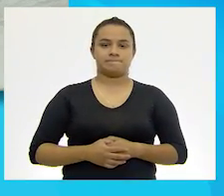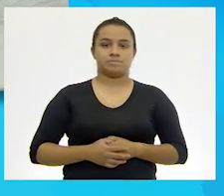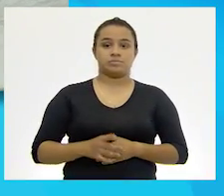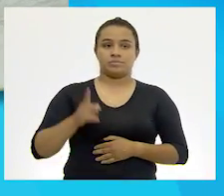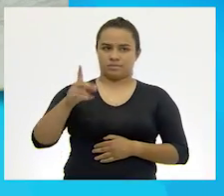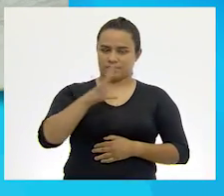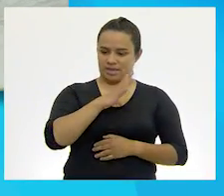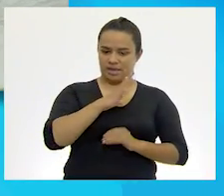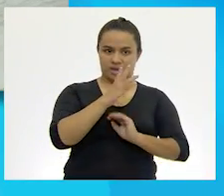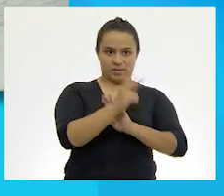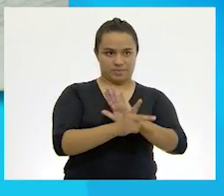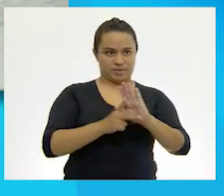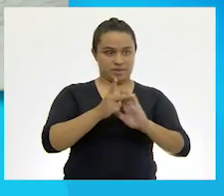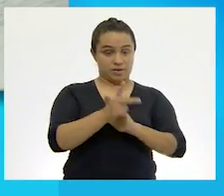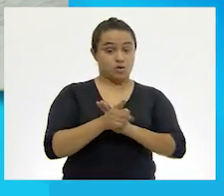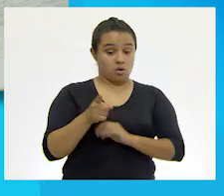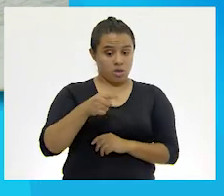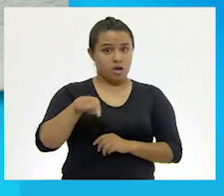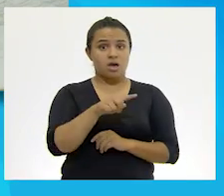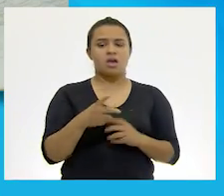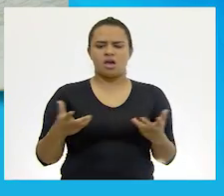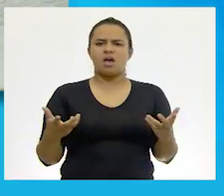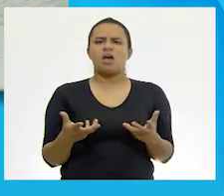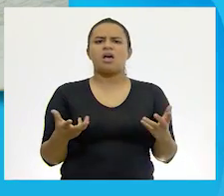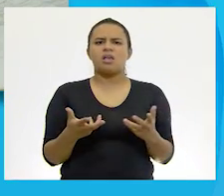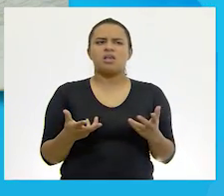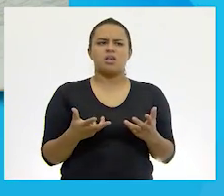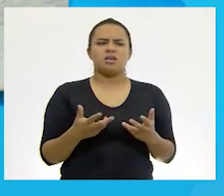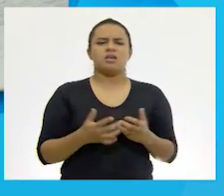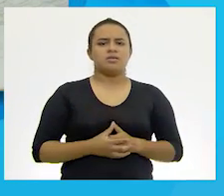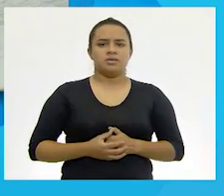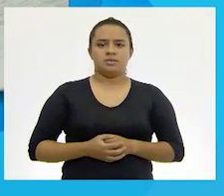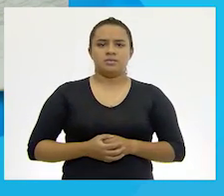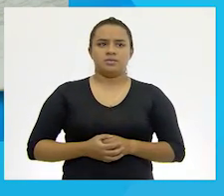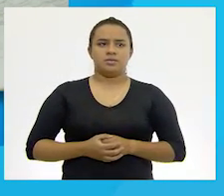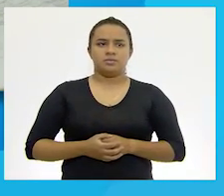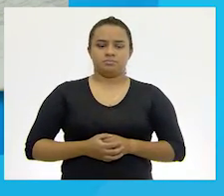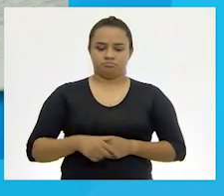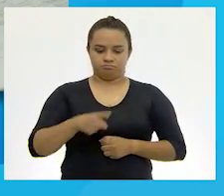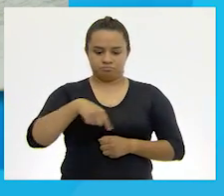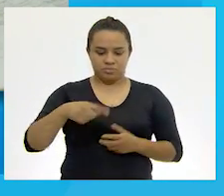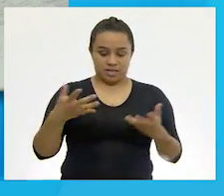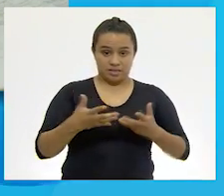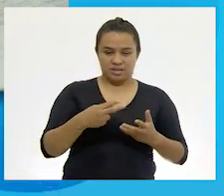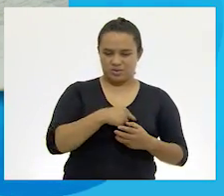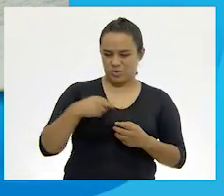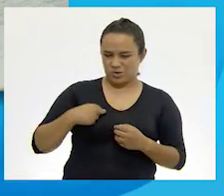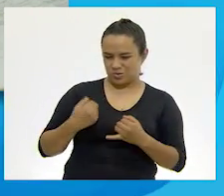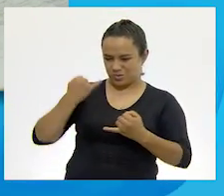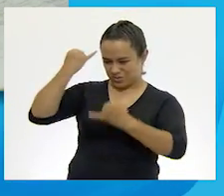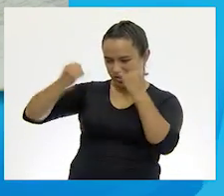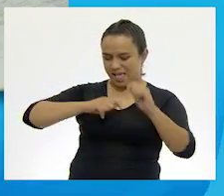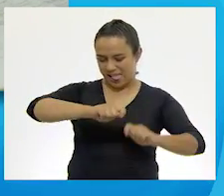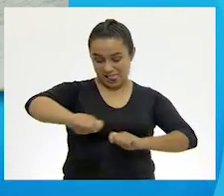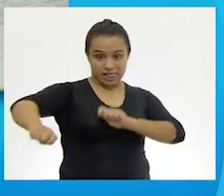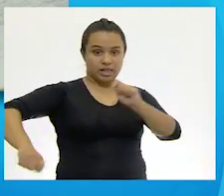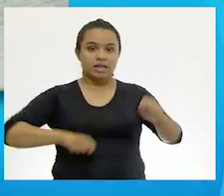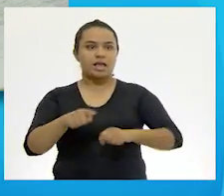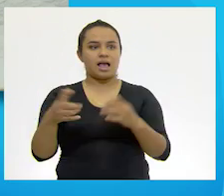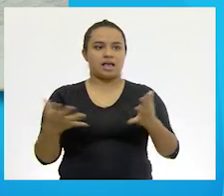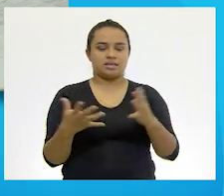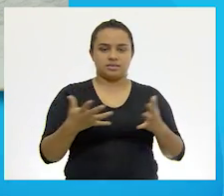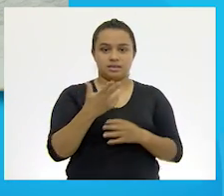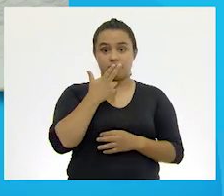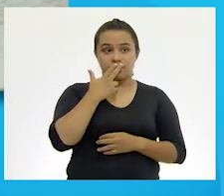tenemos ya el video. Sí. Lo que están haciendo es llevando a la realidad lo que nosotros estábamos imaginando.